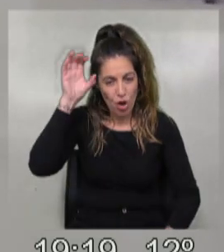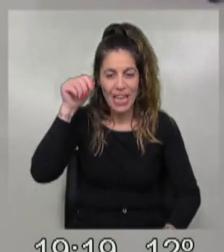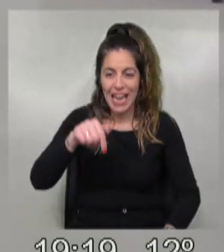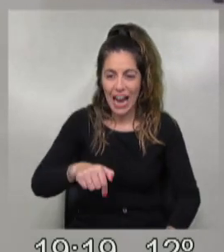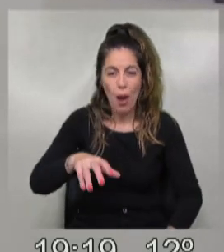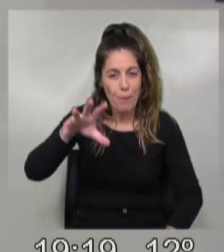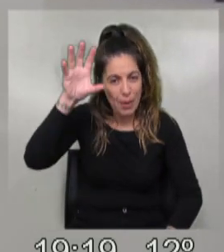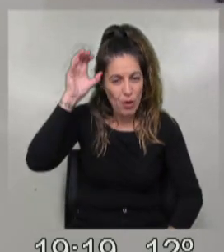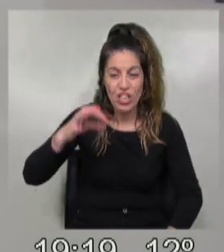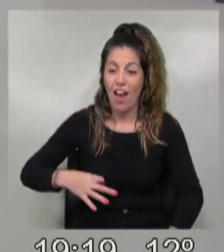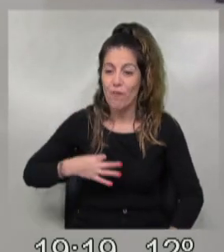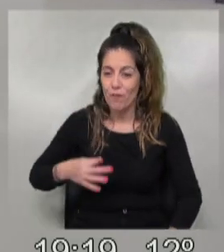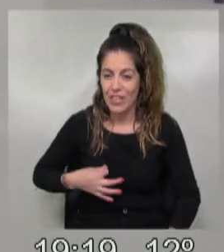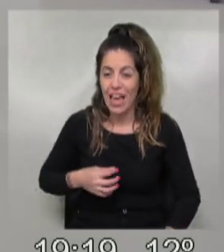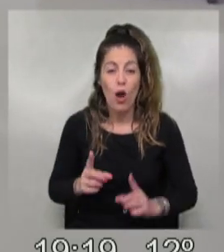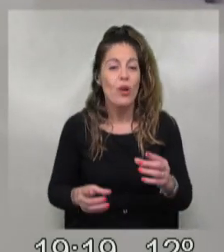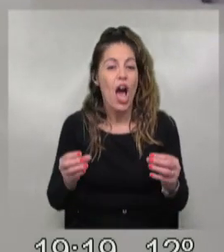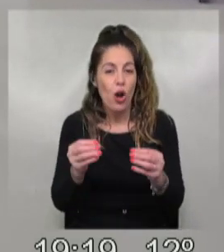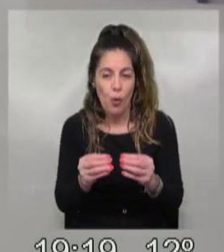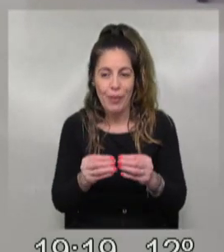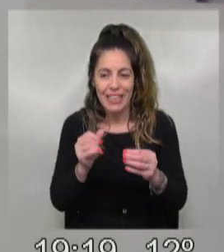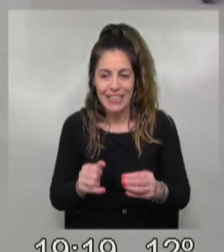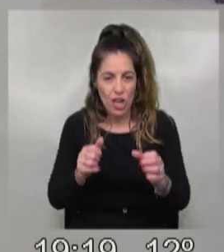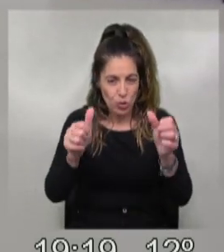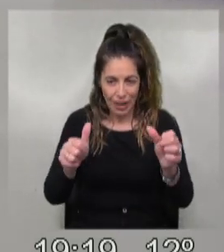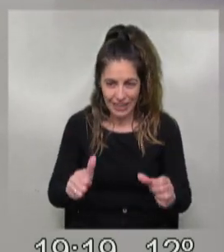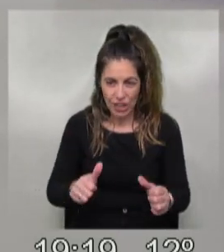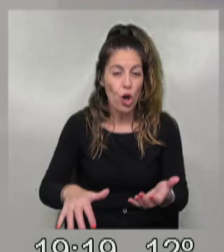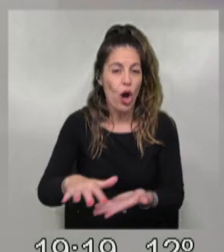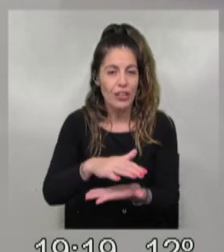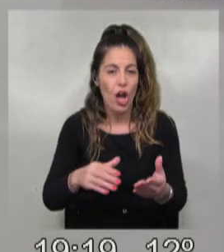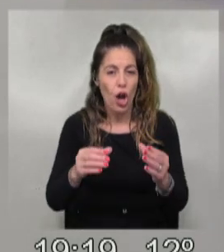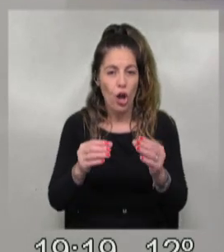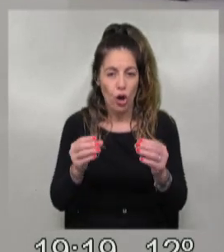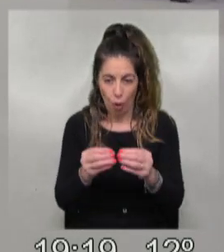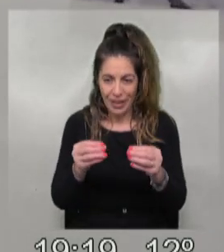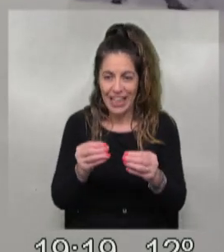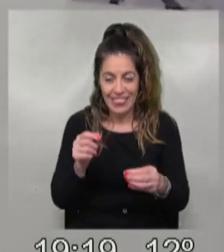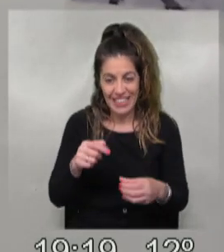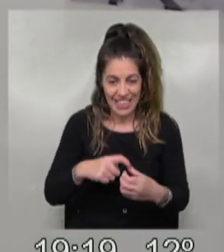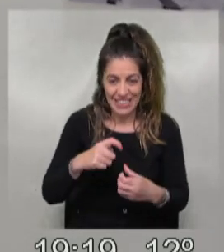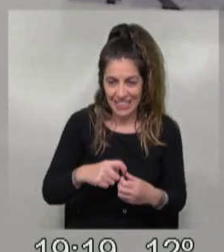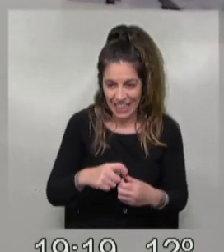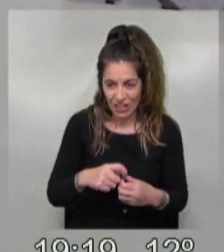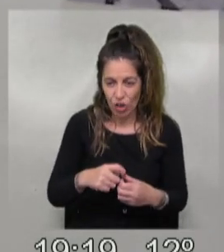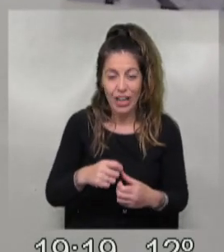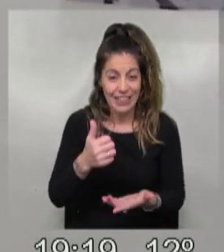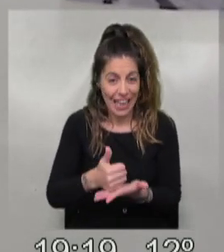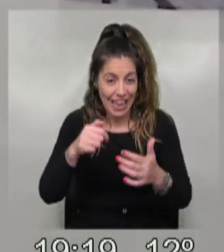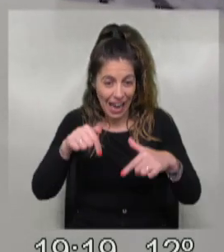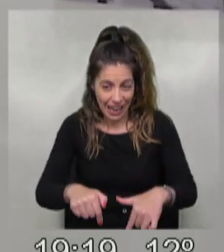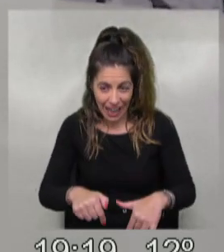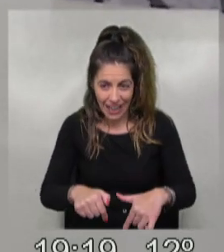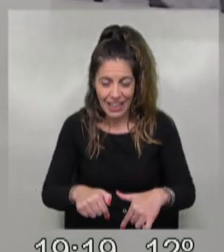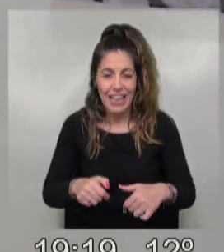memoria viva porque hay algunas compañeras que tienen sus retratos en este lugar compañeras de este sindicato Por supuesto que están aquí y están